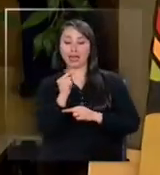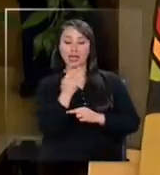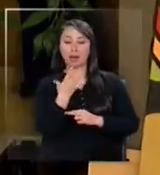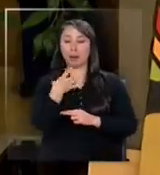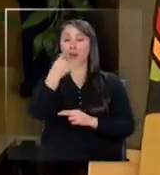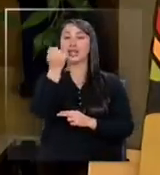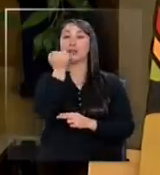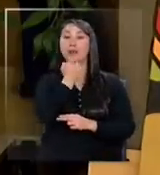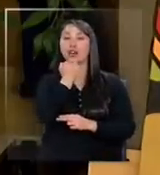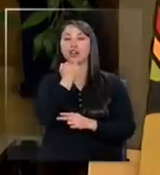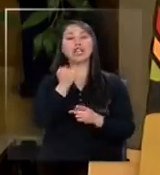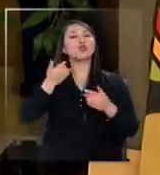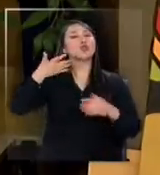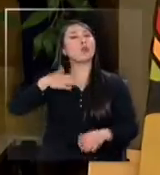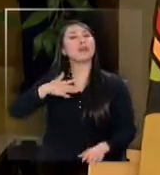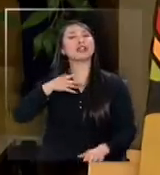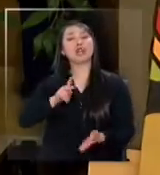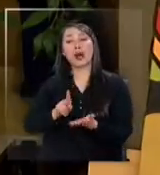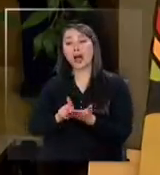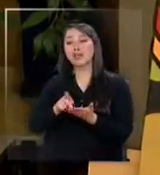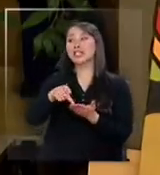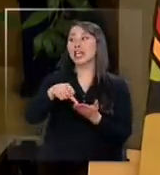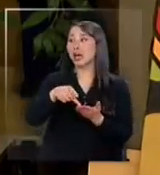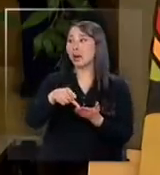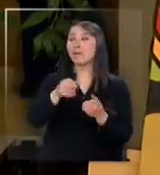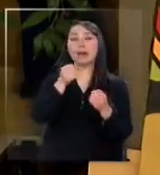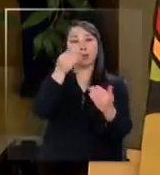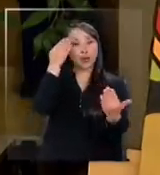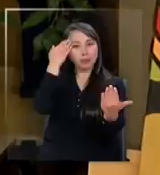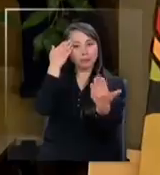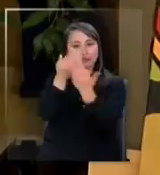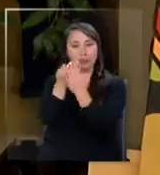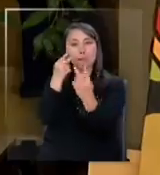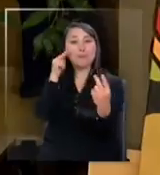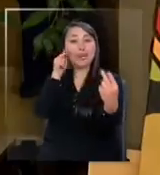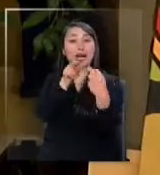un paso indispensable para poder volver a hablarle a la gente